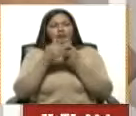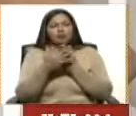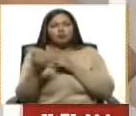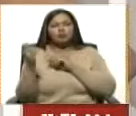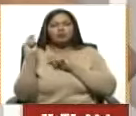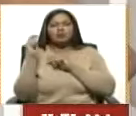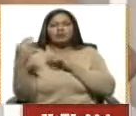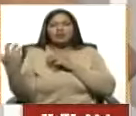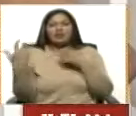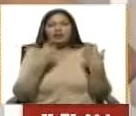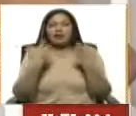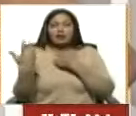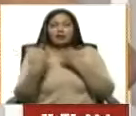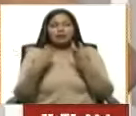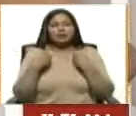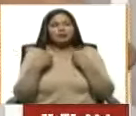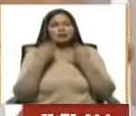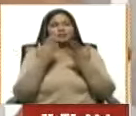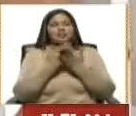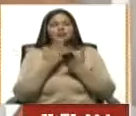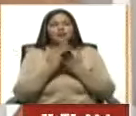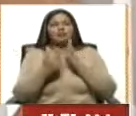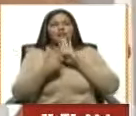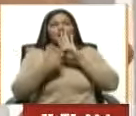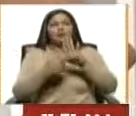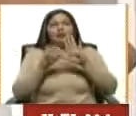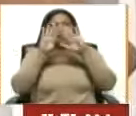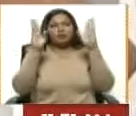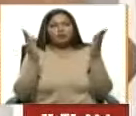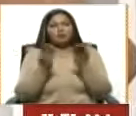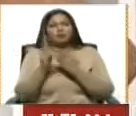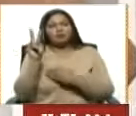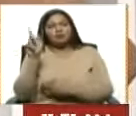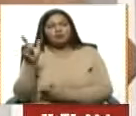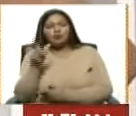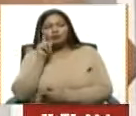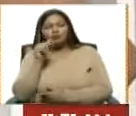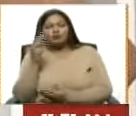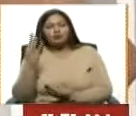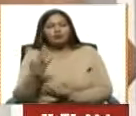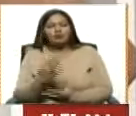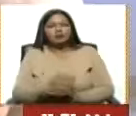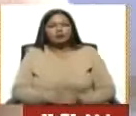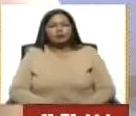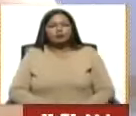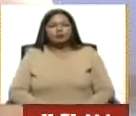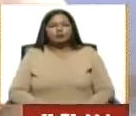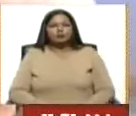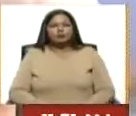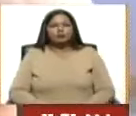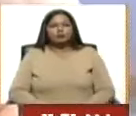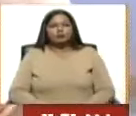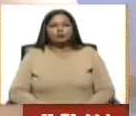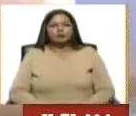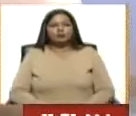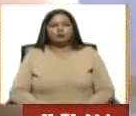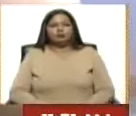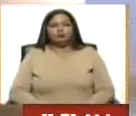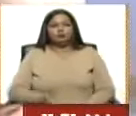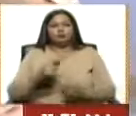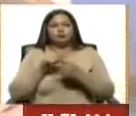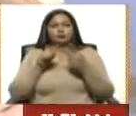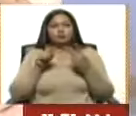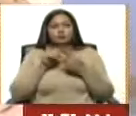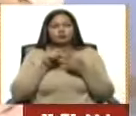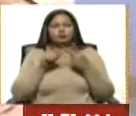fake news que quieren o que siempre pretenden mostrar ante el mundo una Venezuela que no es real? Ahí hay dos cosas que te puedo decir. Primero, nosotros vivimos